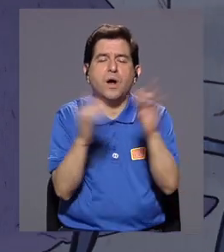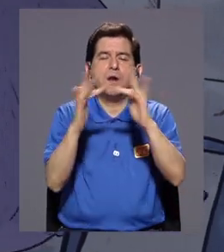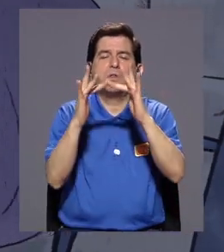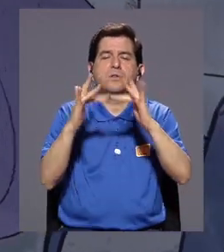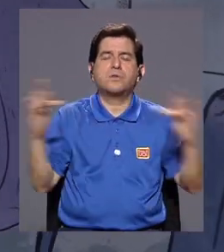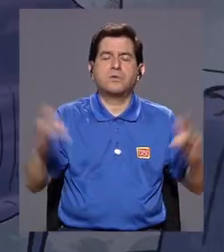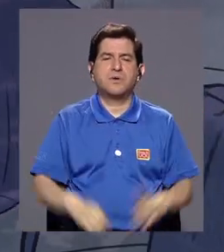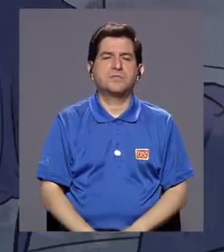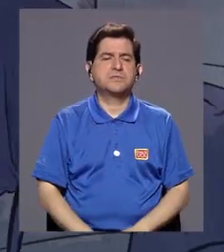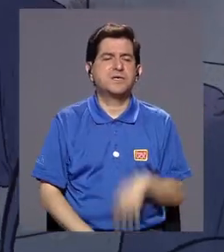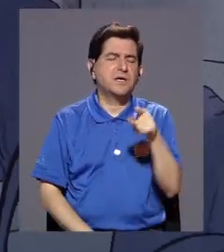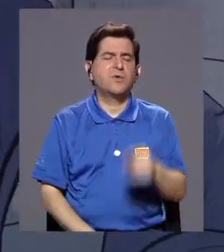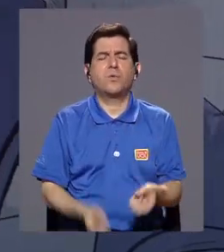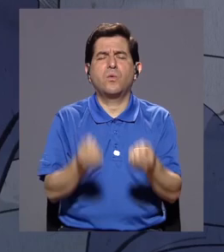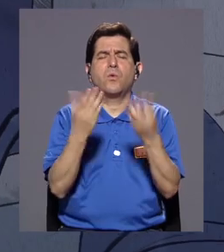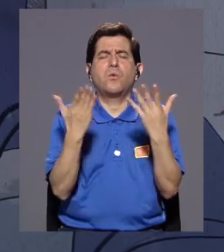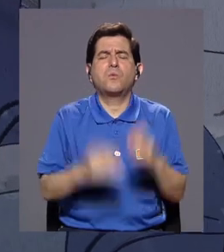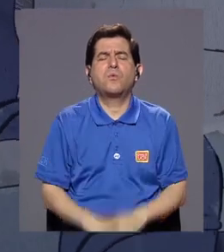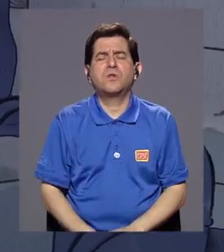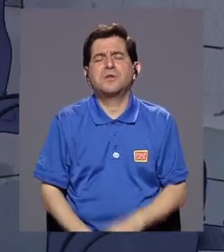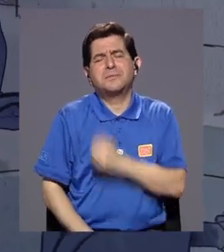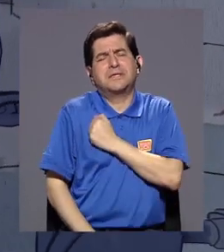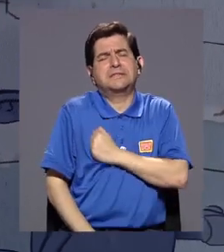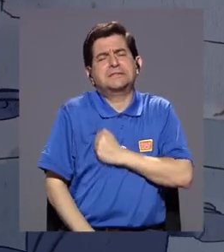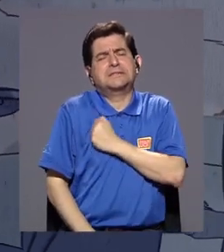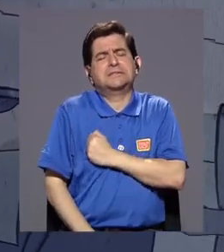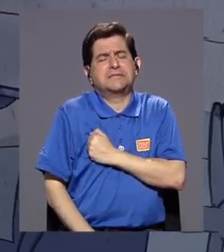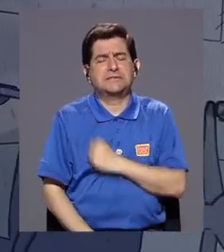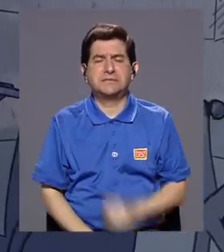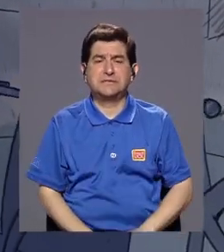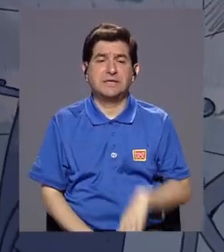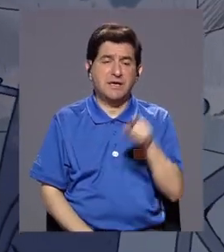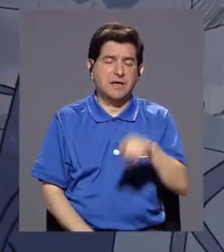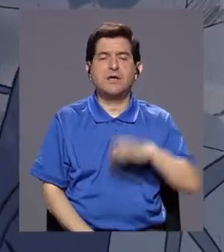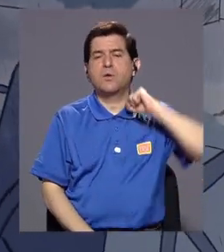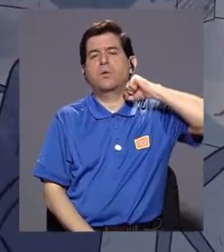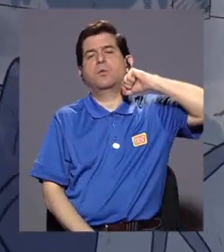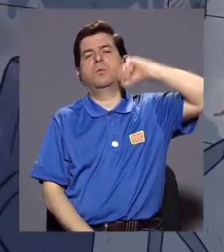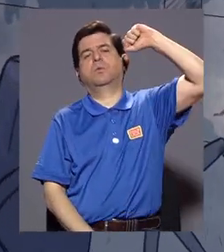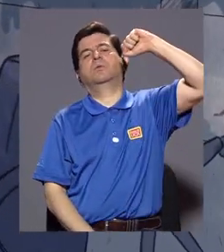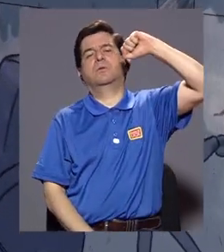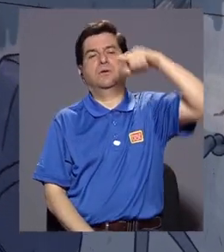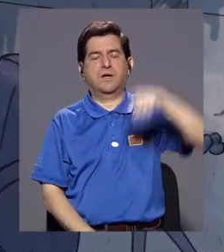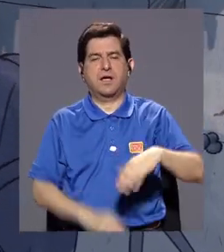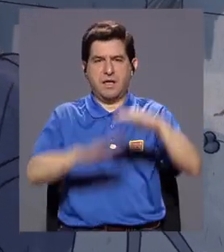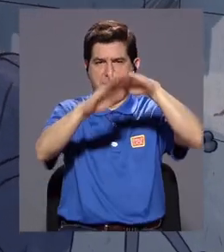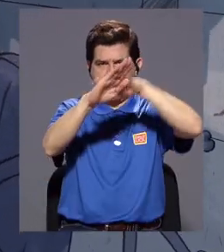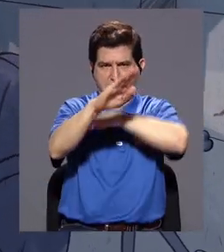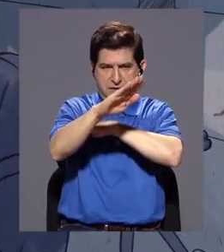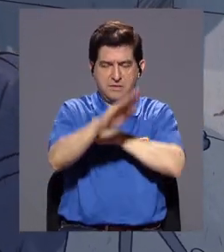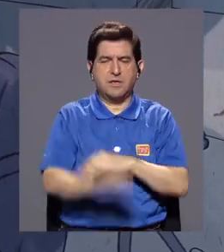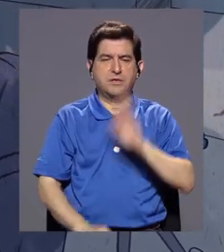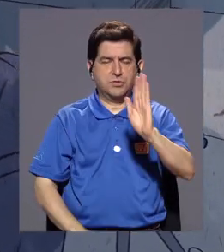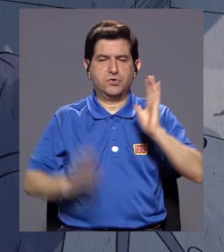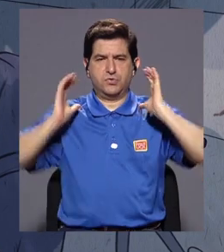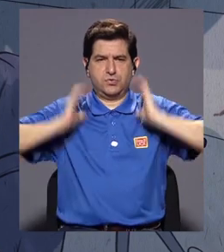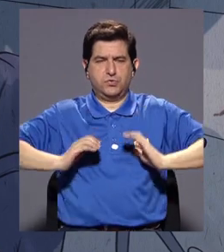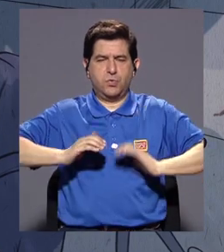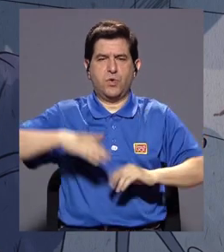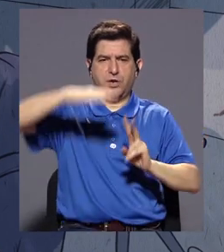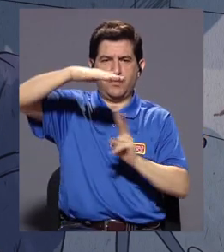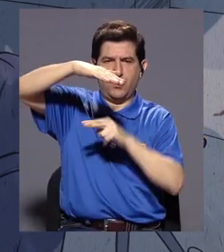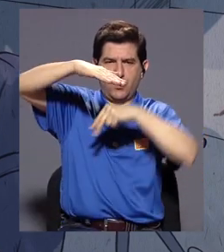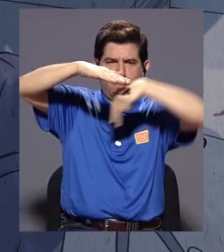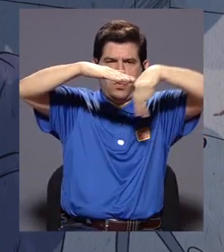del techo, sosteniendo su cuerpo inerte. Al final, ese vacío,